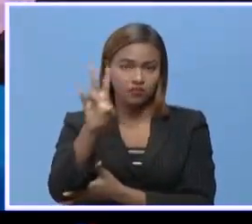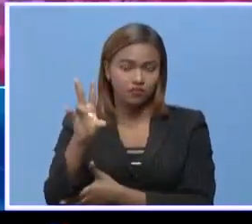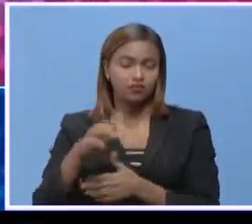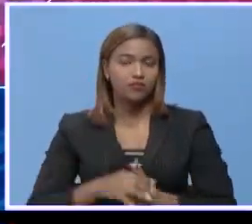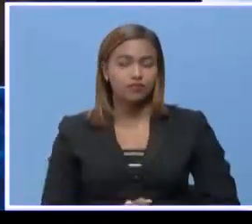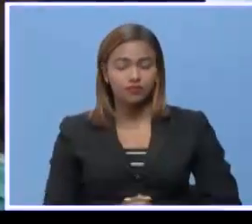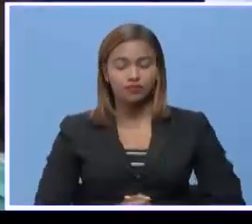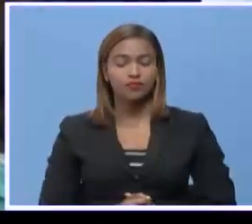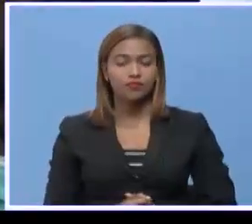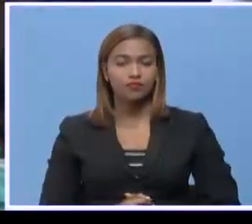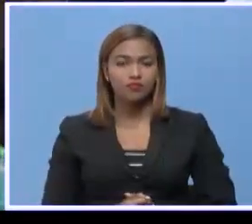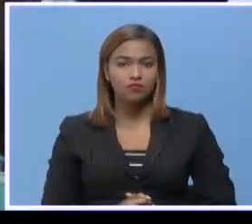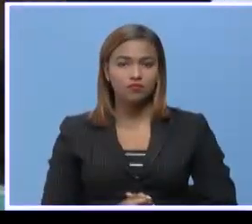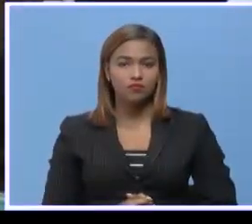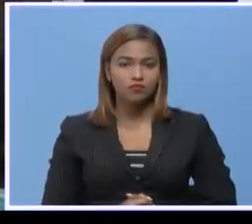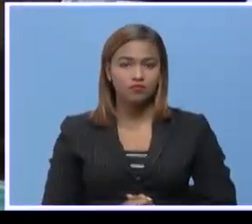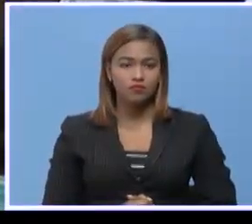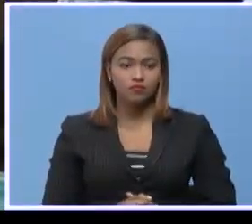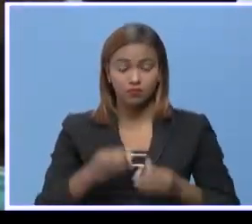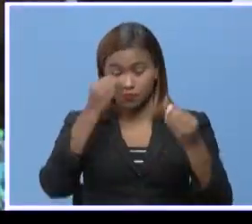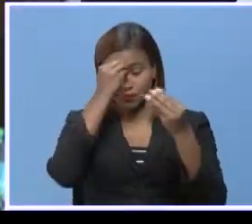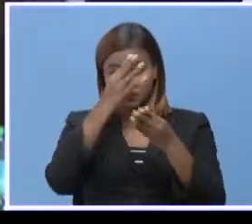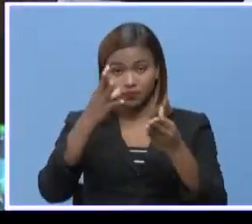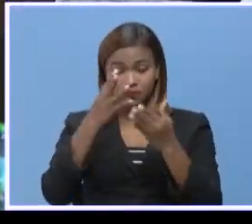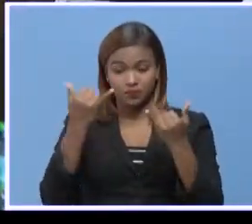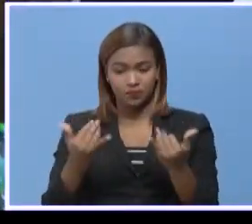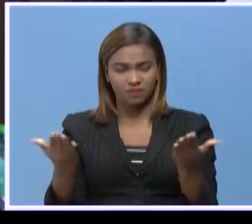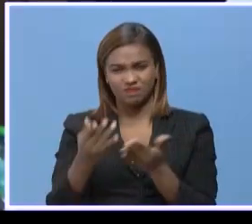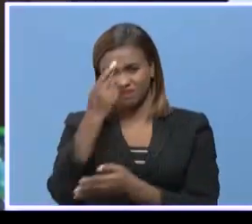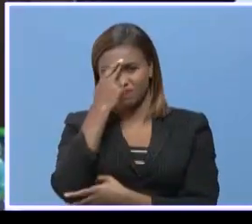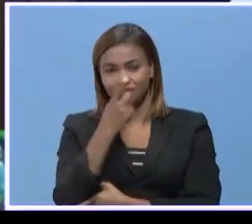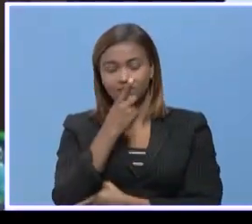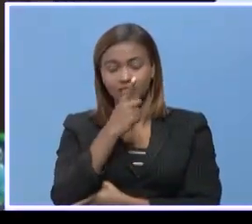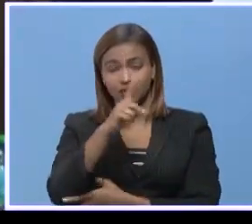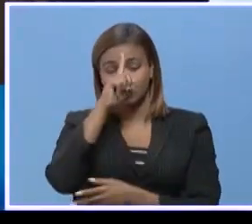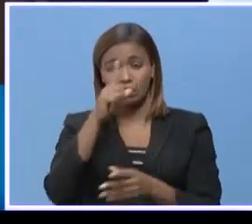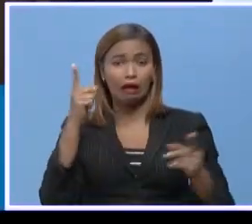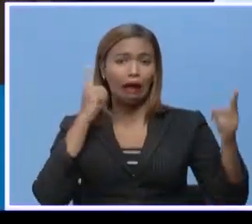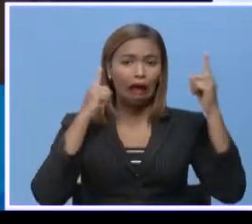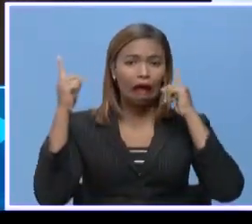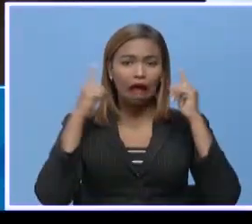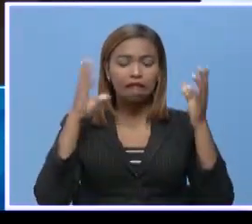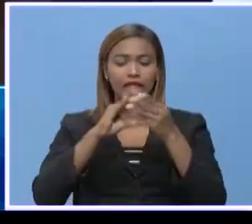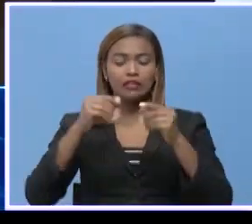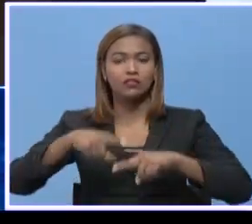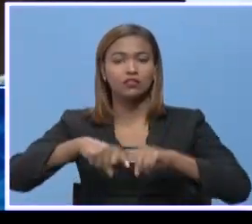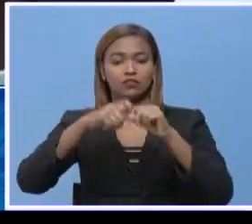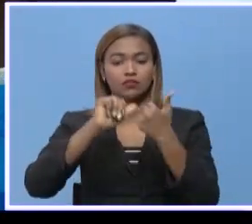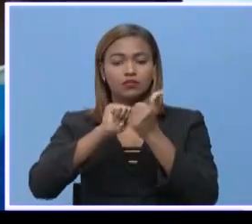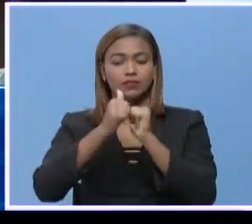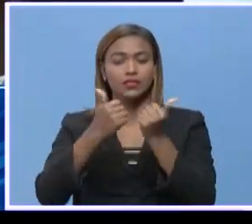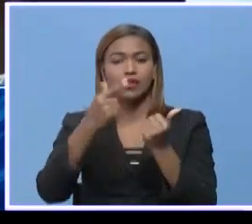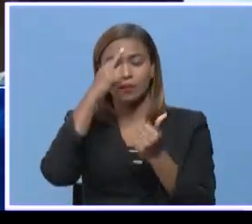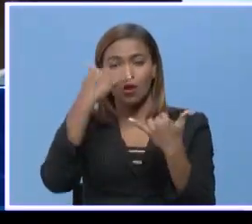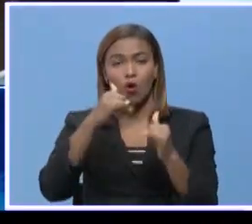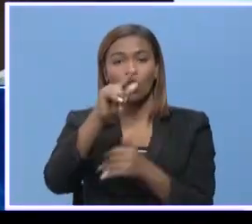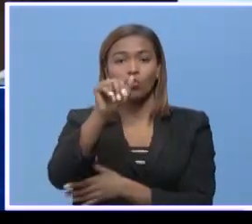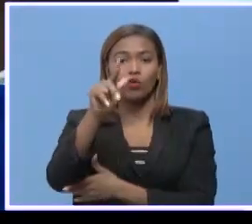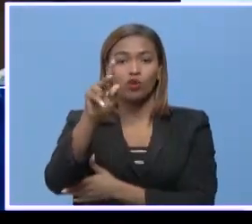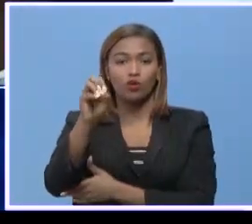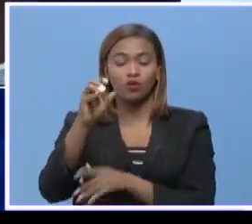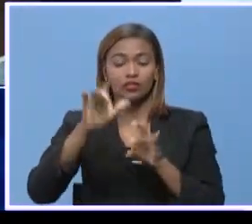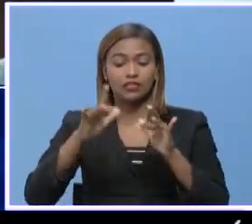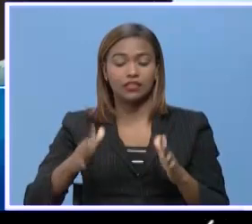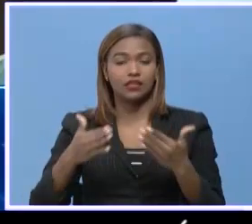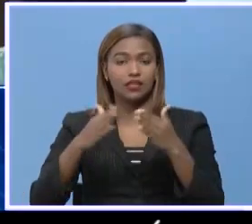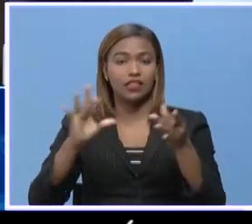1.477. En una información de carácter local, ante los rumores de la suspensión de las Olimpiadas de Tokio, el secretario general